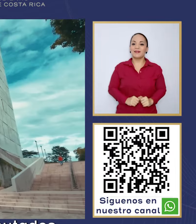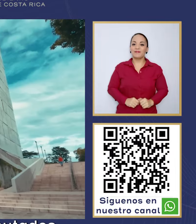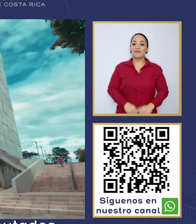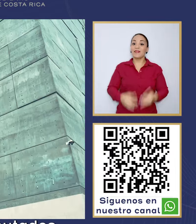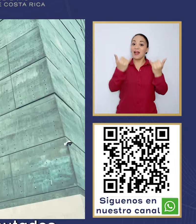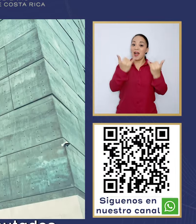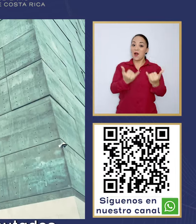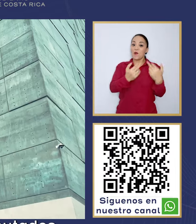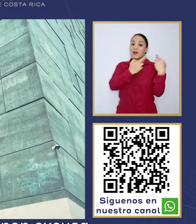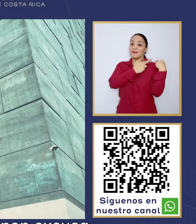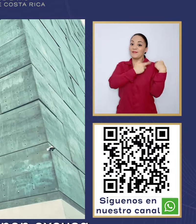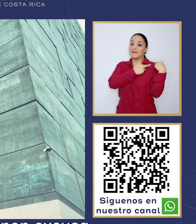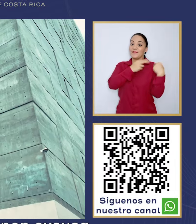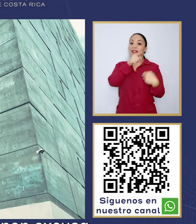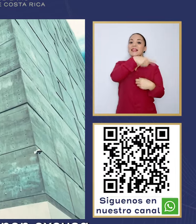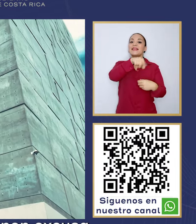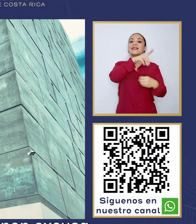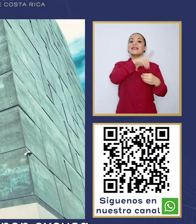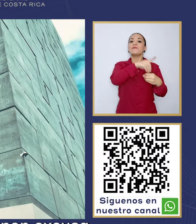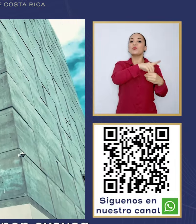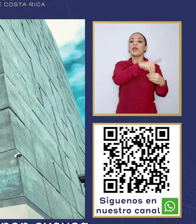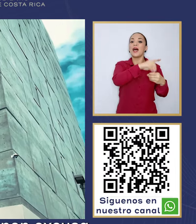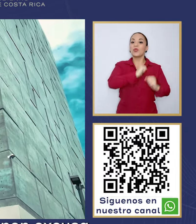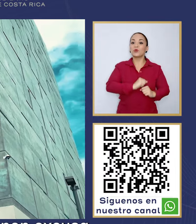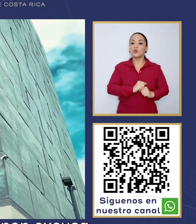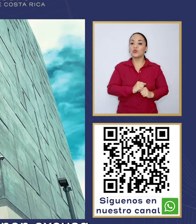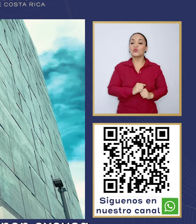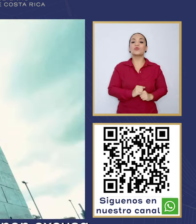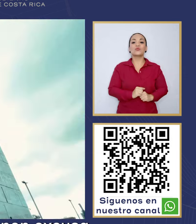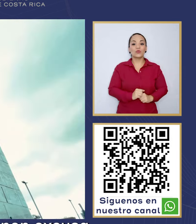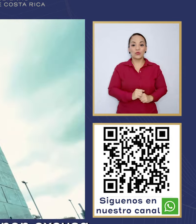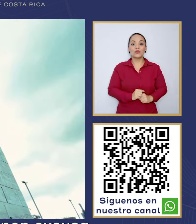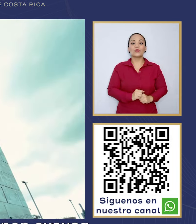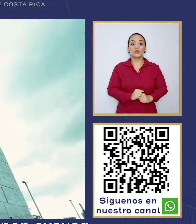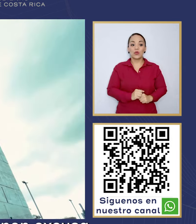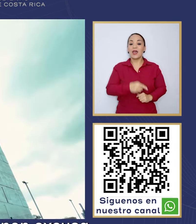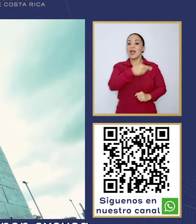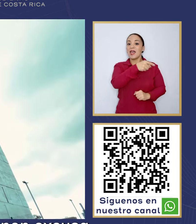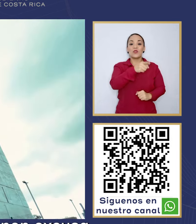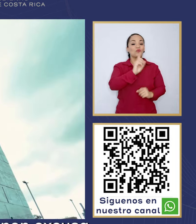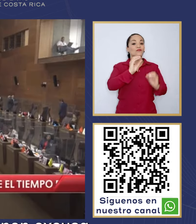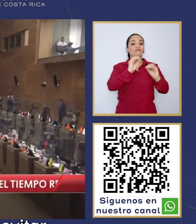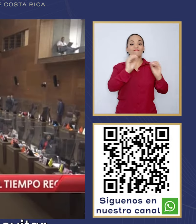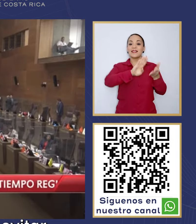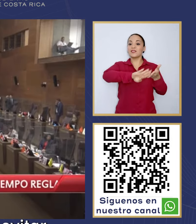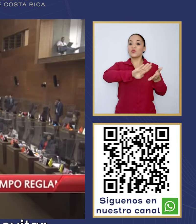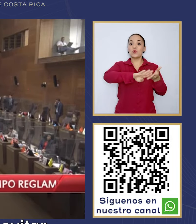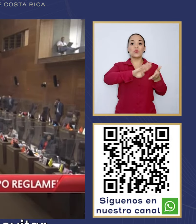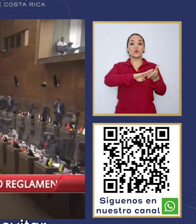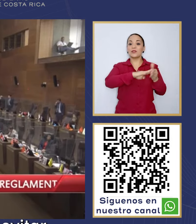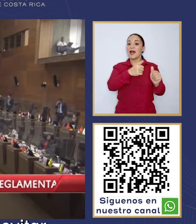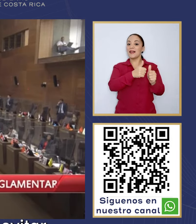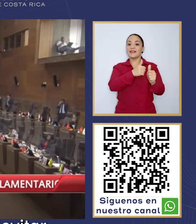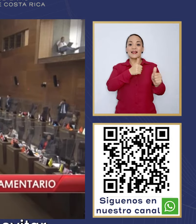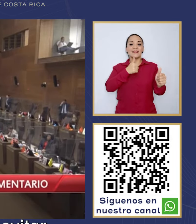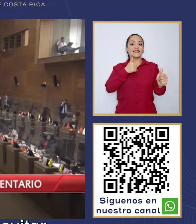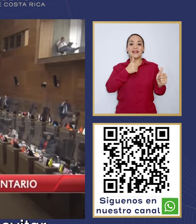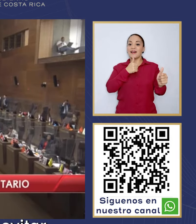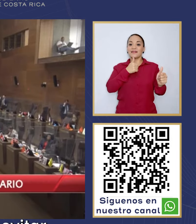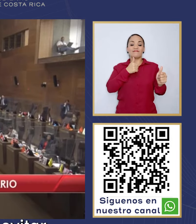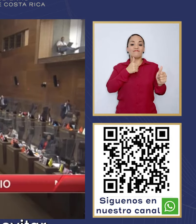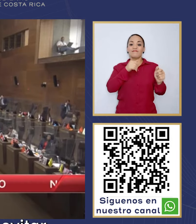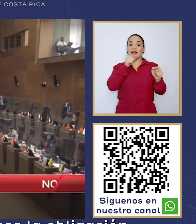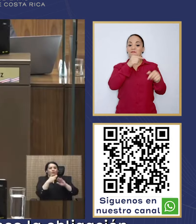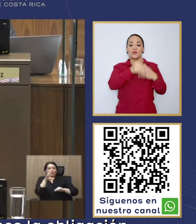Les toca a los diputados hacer lo que ya no tienen excusa para posponer o